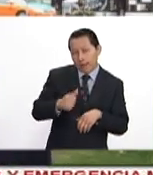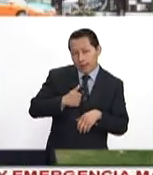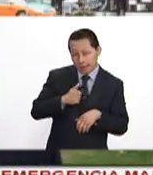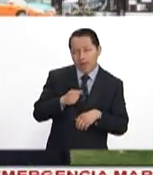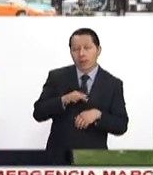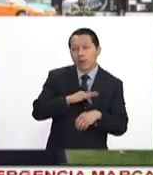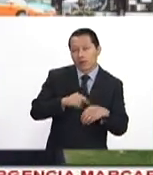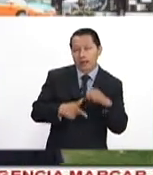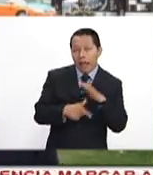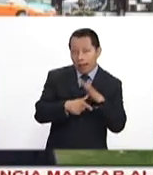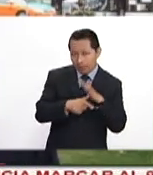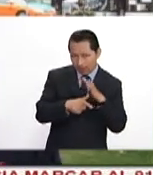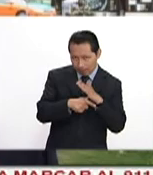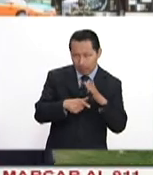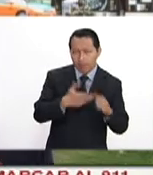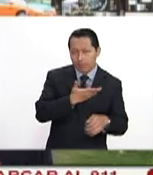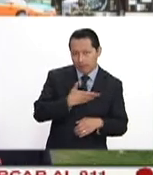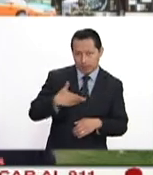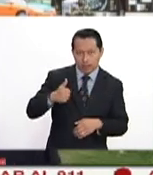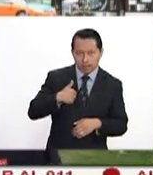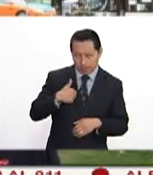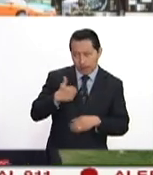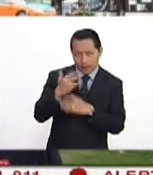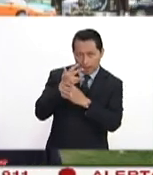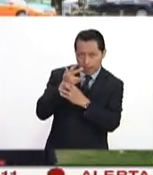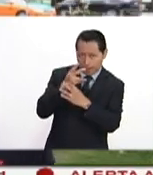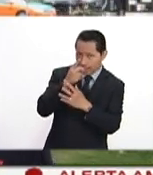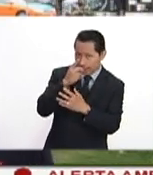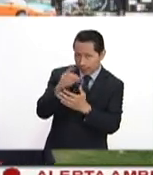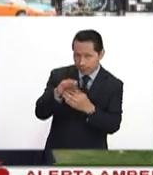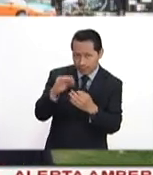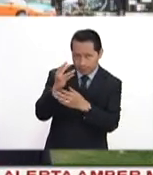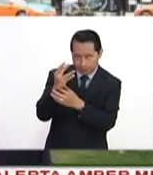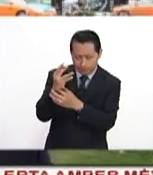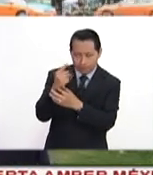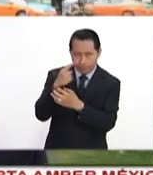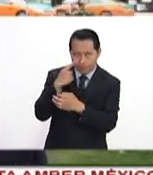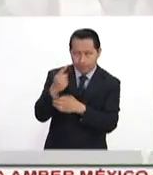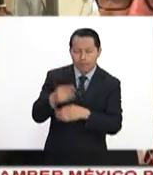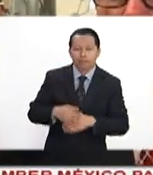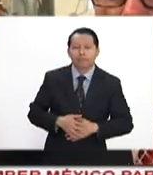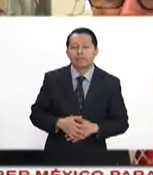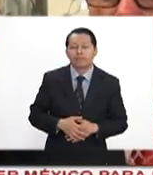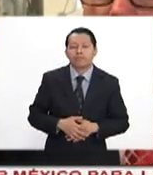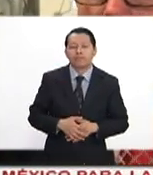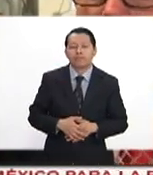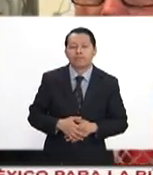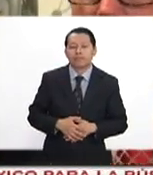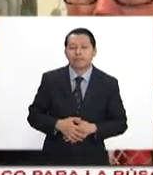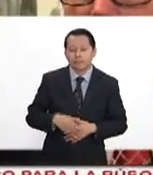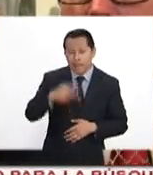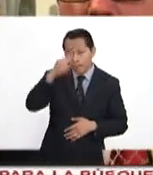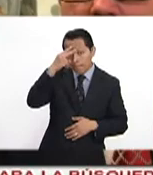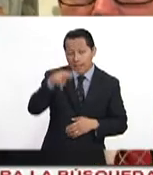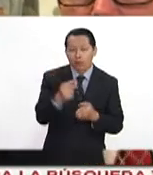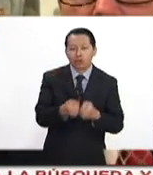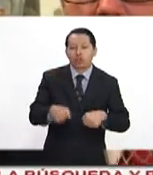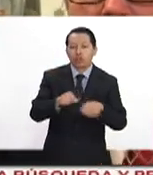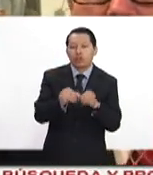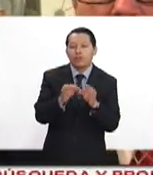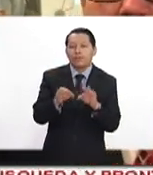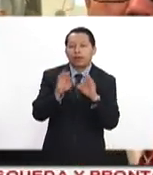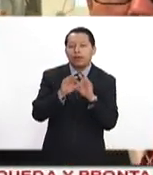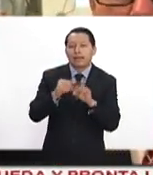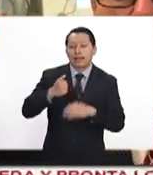miembro del gabinete de Justin Trudeau, y esto fue lo que dijo a México al Día. Vamos a escucharlo. México es un socio muy importante